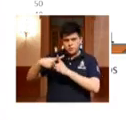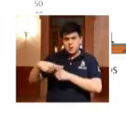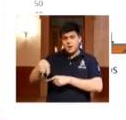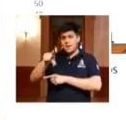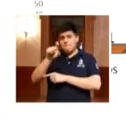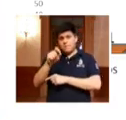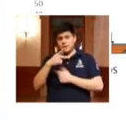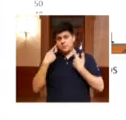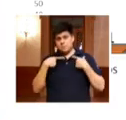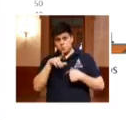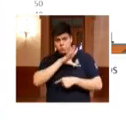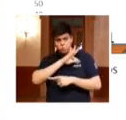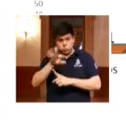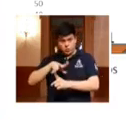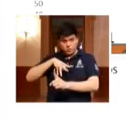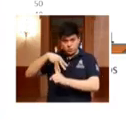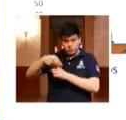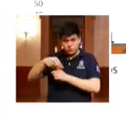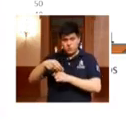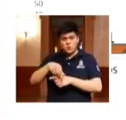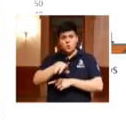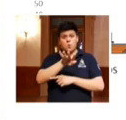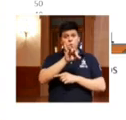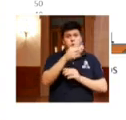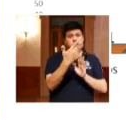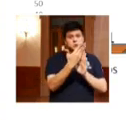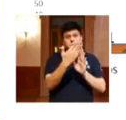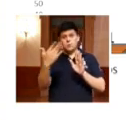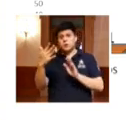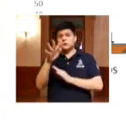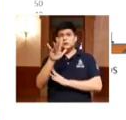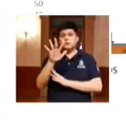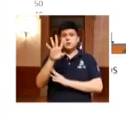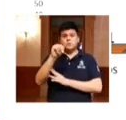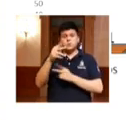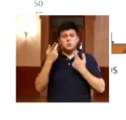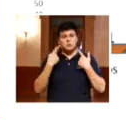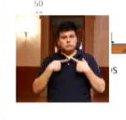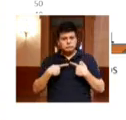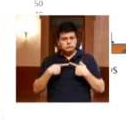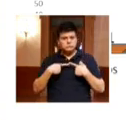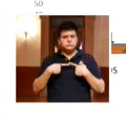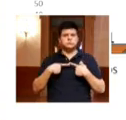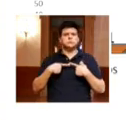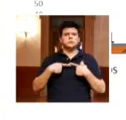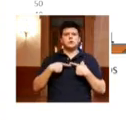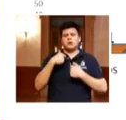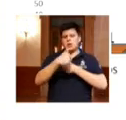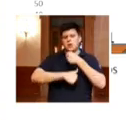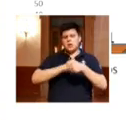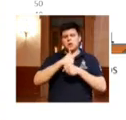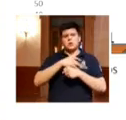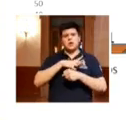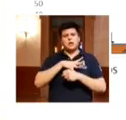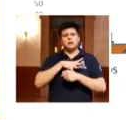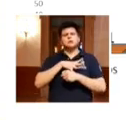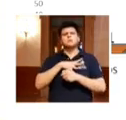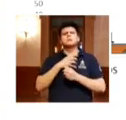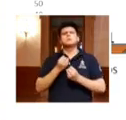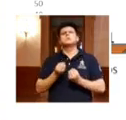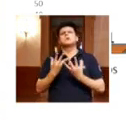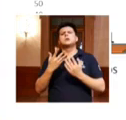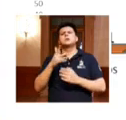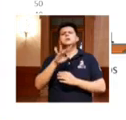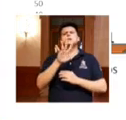casos sospechosos. En el de 45 a 59 años tenemos 55